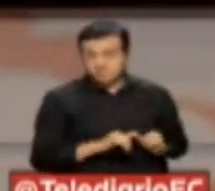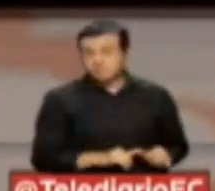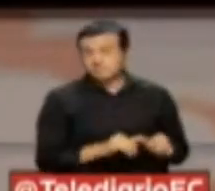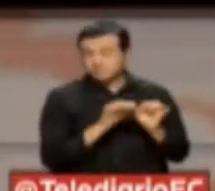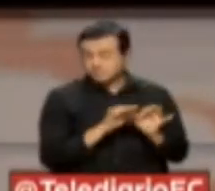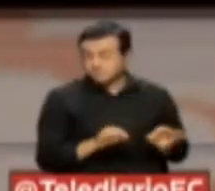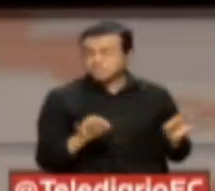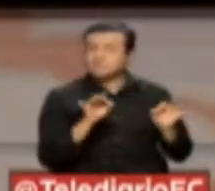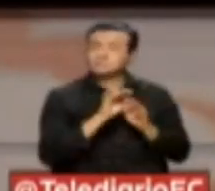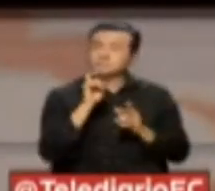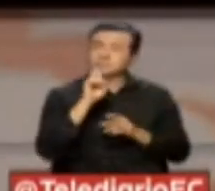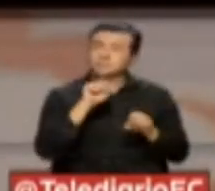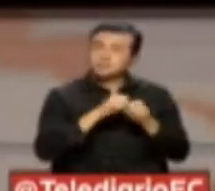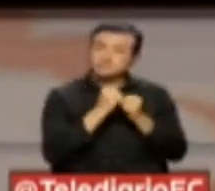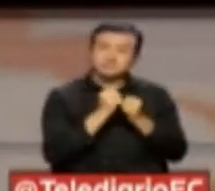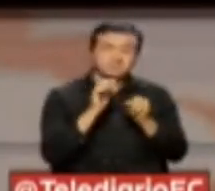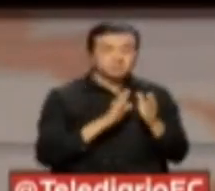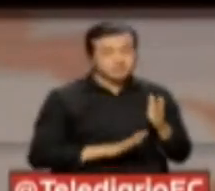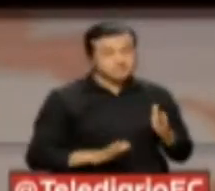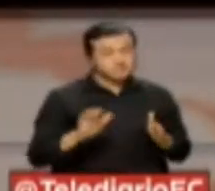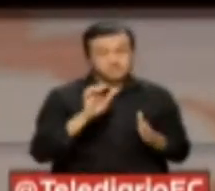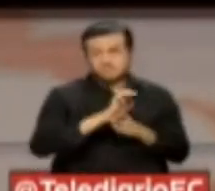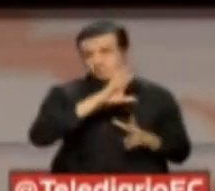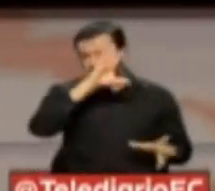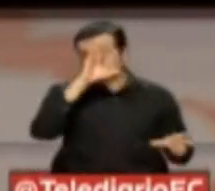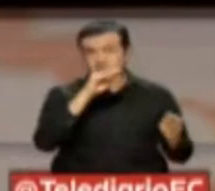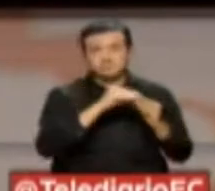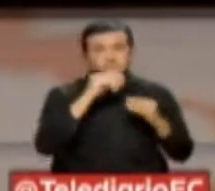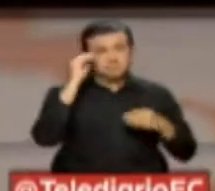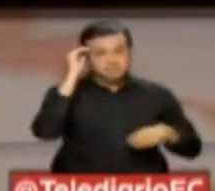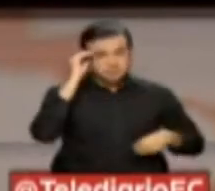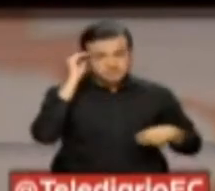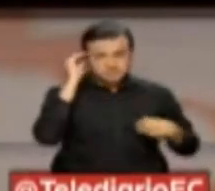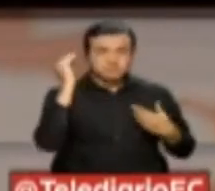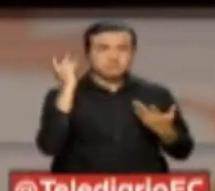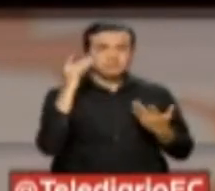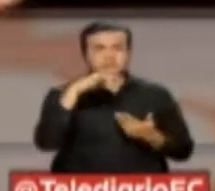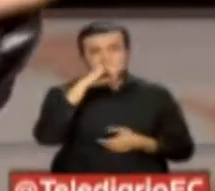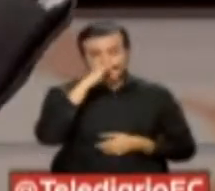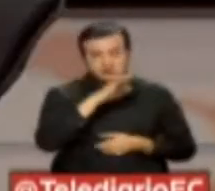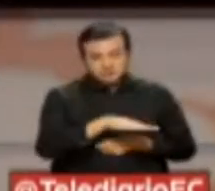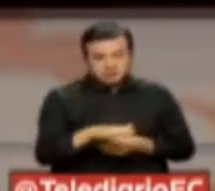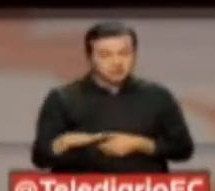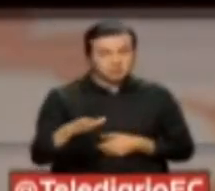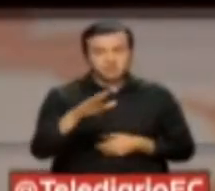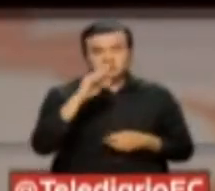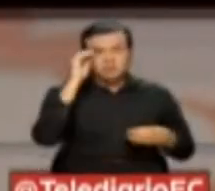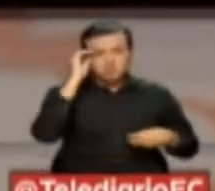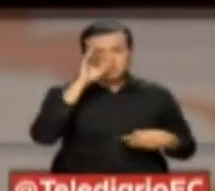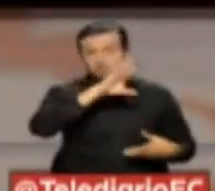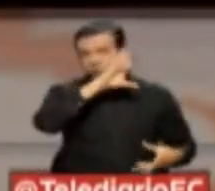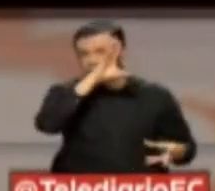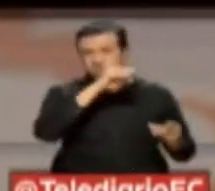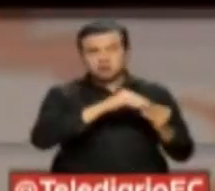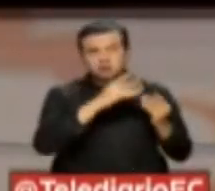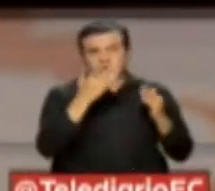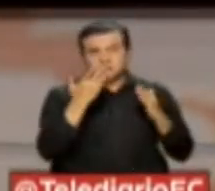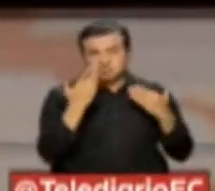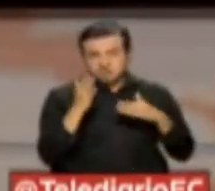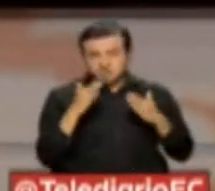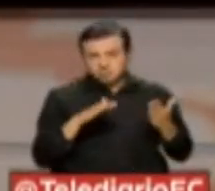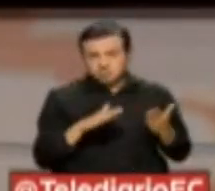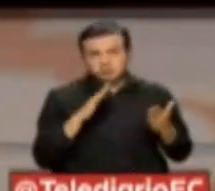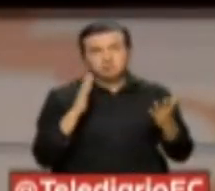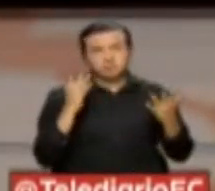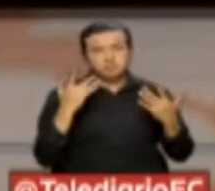tenemos que en la sociedad ecuatoriana transversalizar valores desde niños hasta cuando la gente abandone este